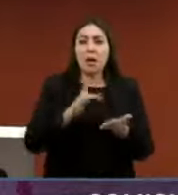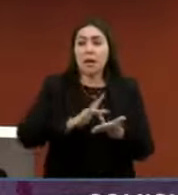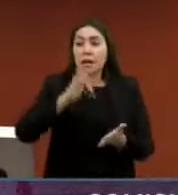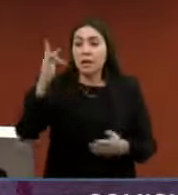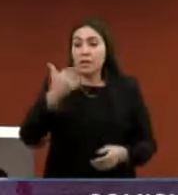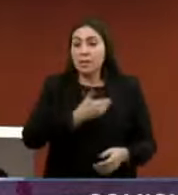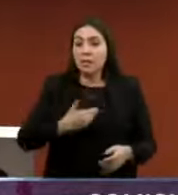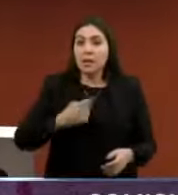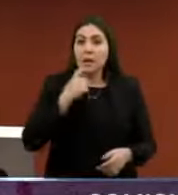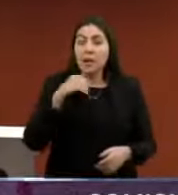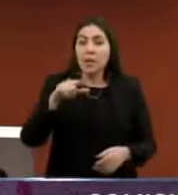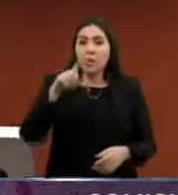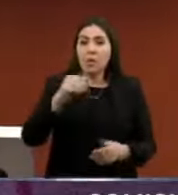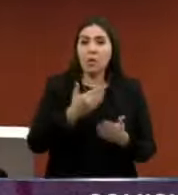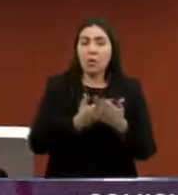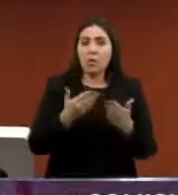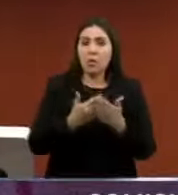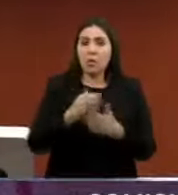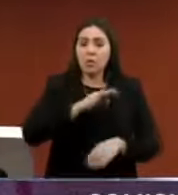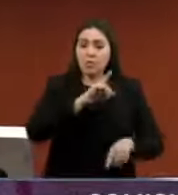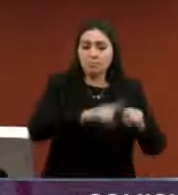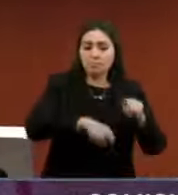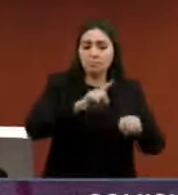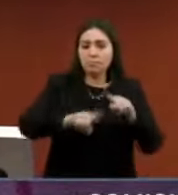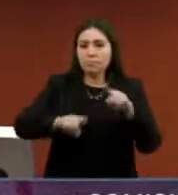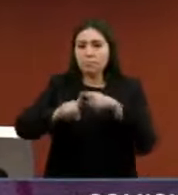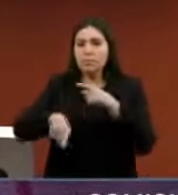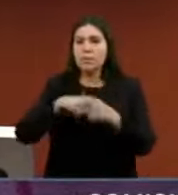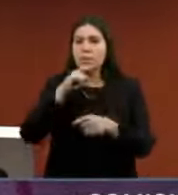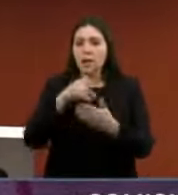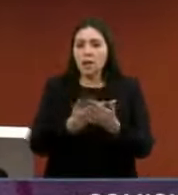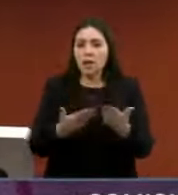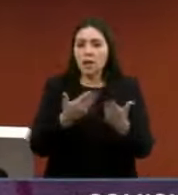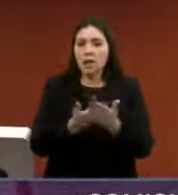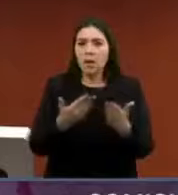Obrador vamos a sacarlo, y hoy con nuestra presidenta